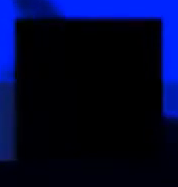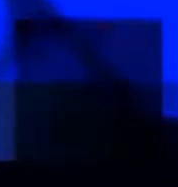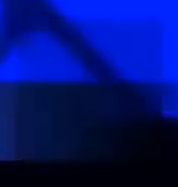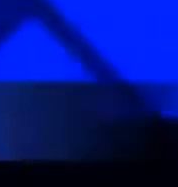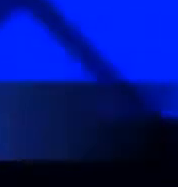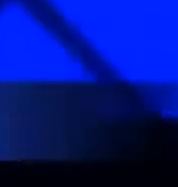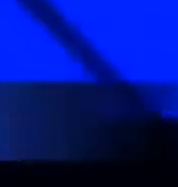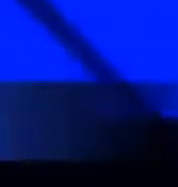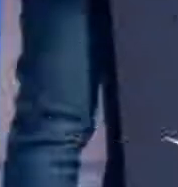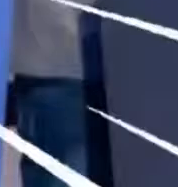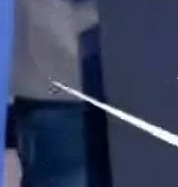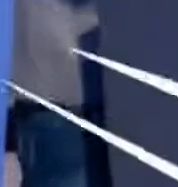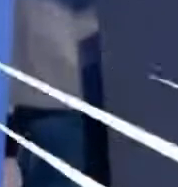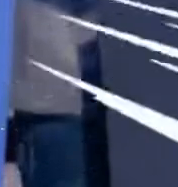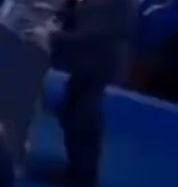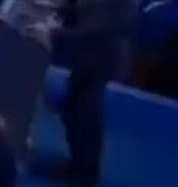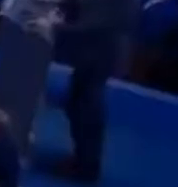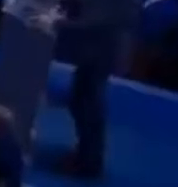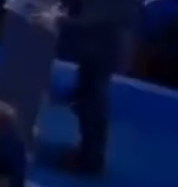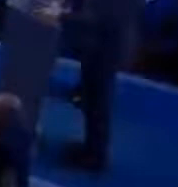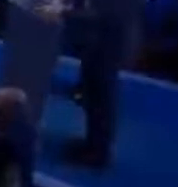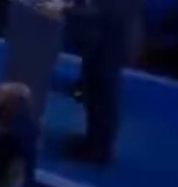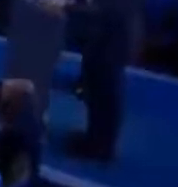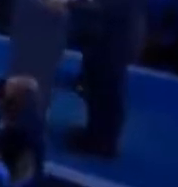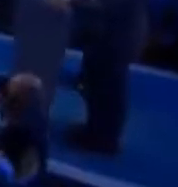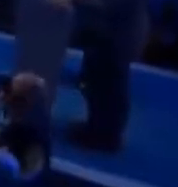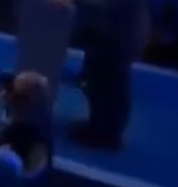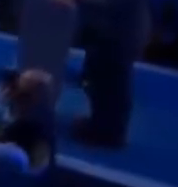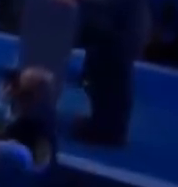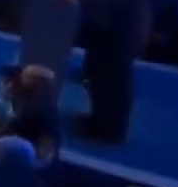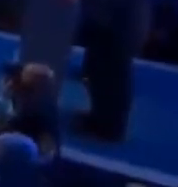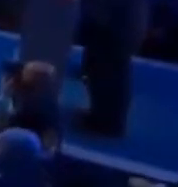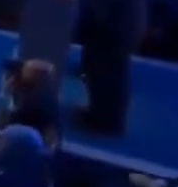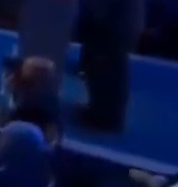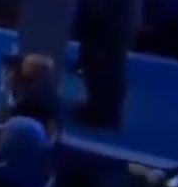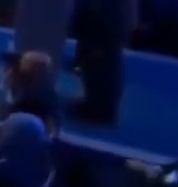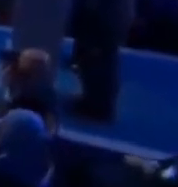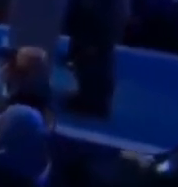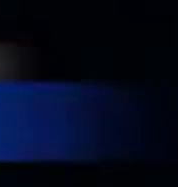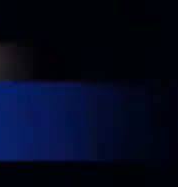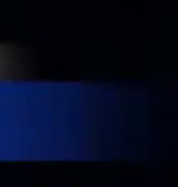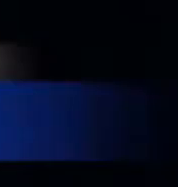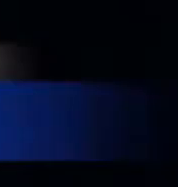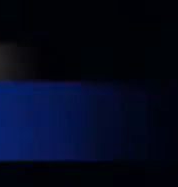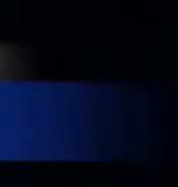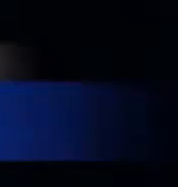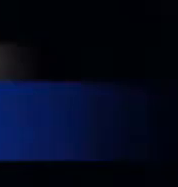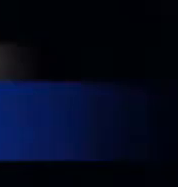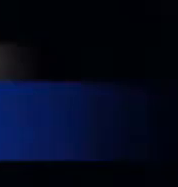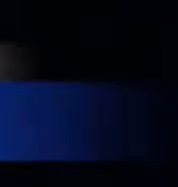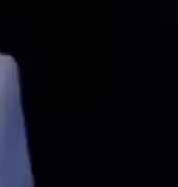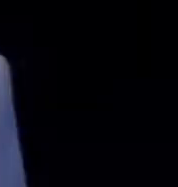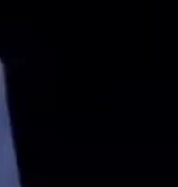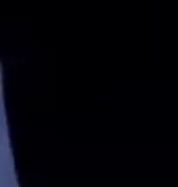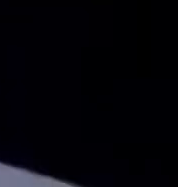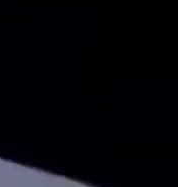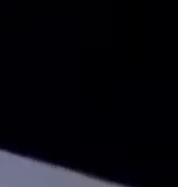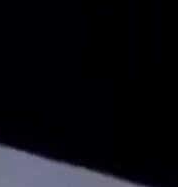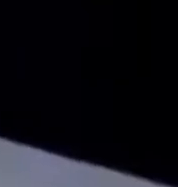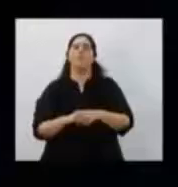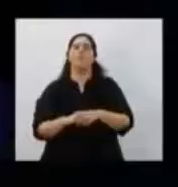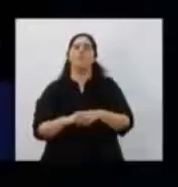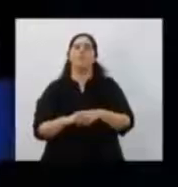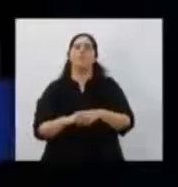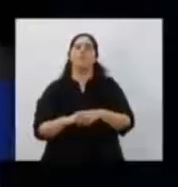los protagonistas de el primero que tiene la palabra es Nicolás del Caño. Buenas noches a todas y a todos y a todos y